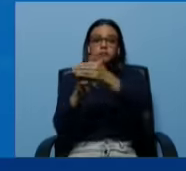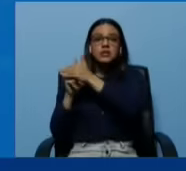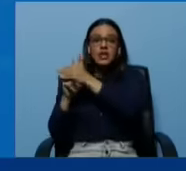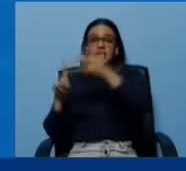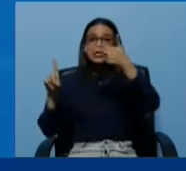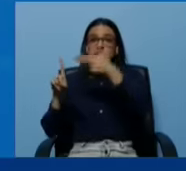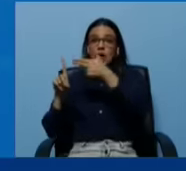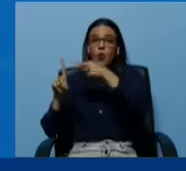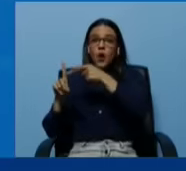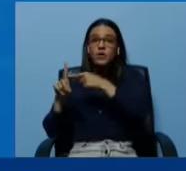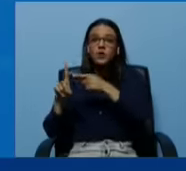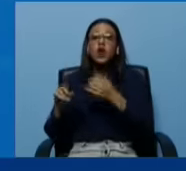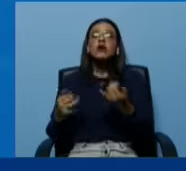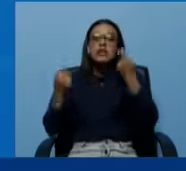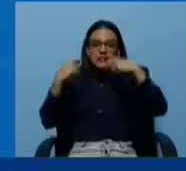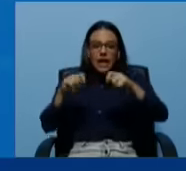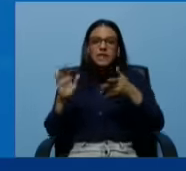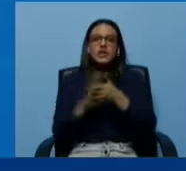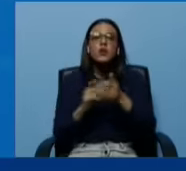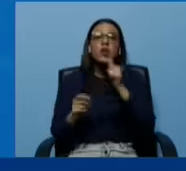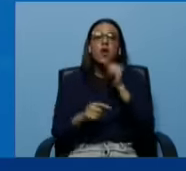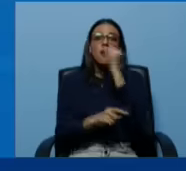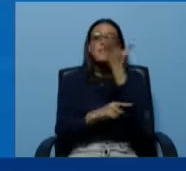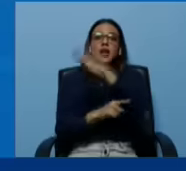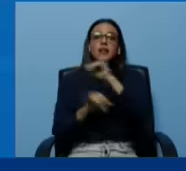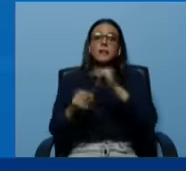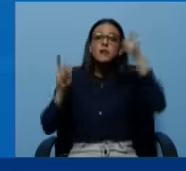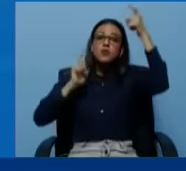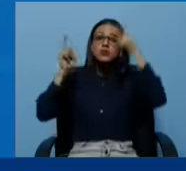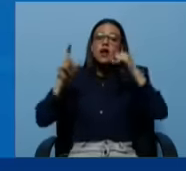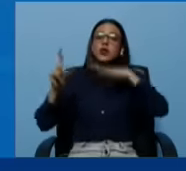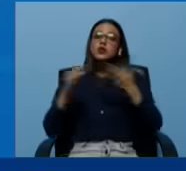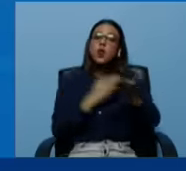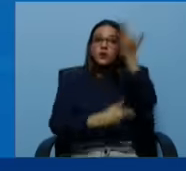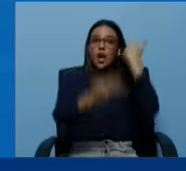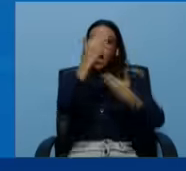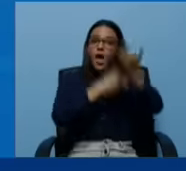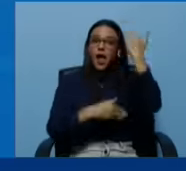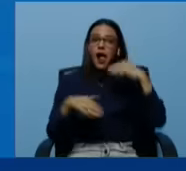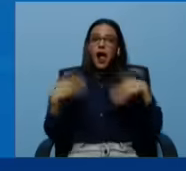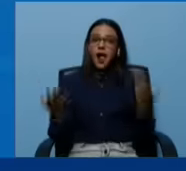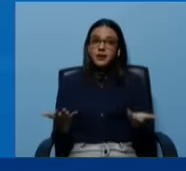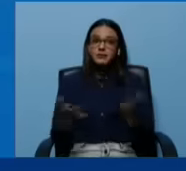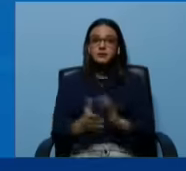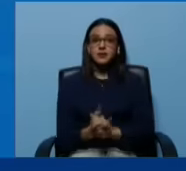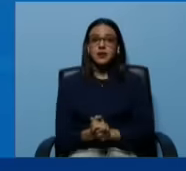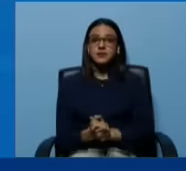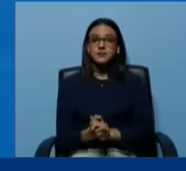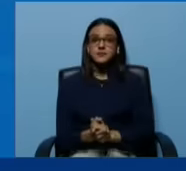intento de asesinato del comandante Hugo Chávez Frías, del presidente Hugo Chávez,